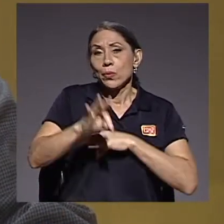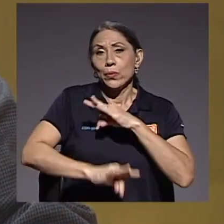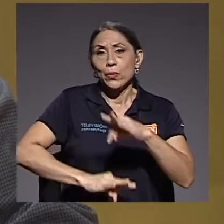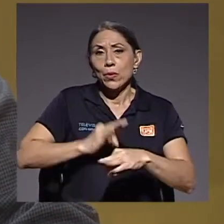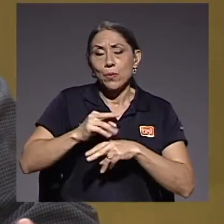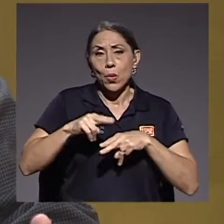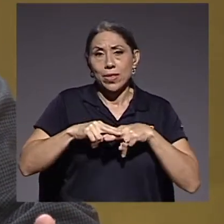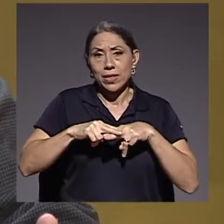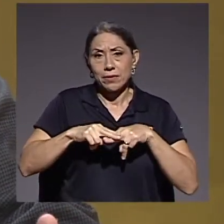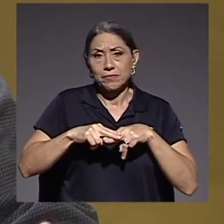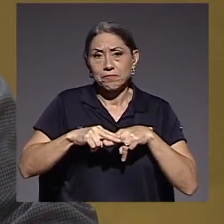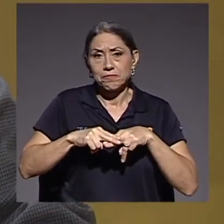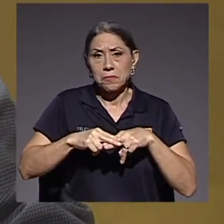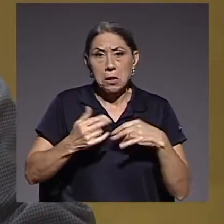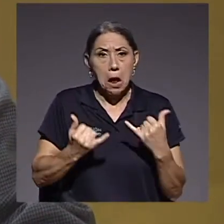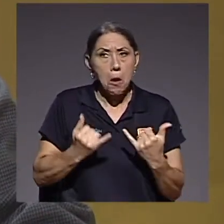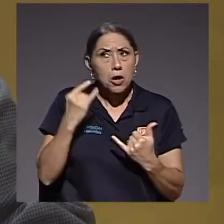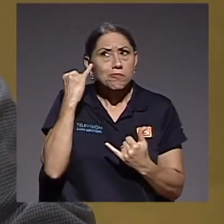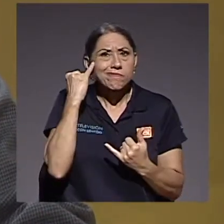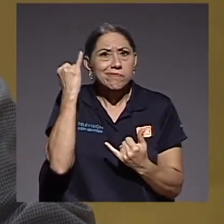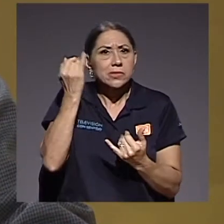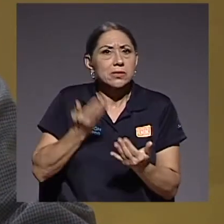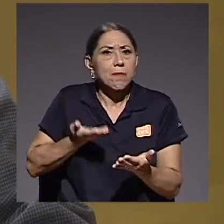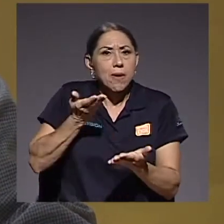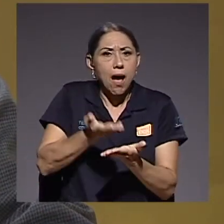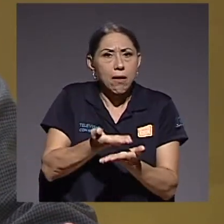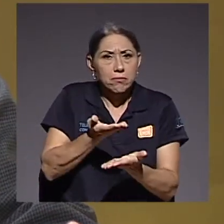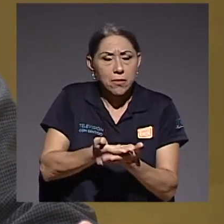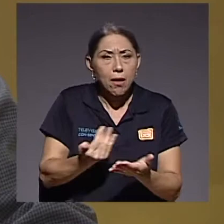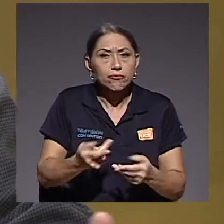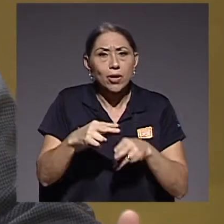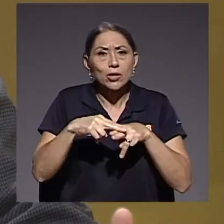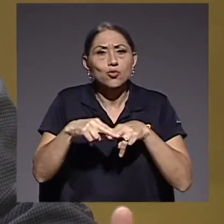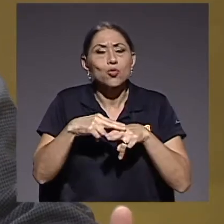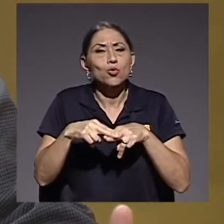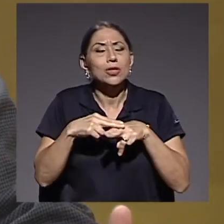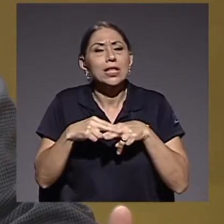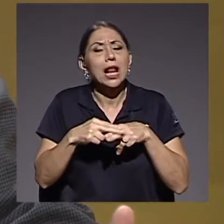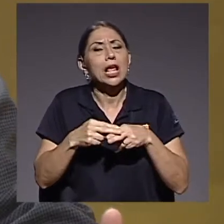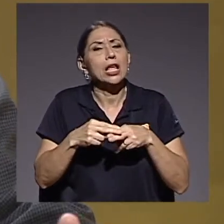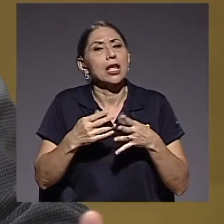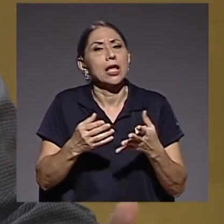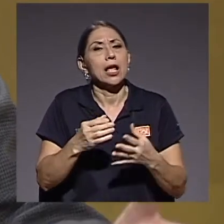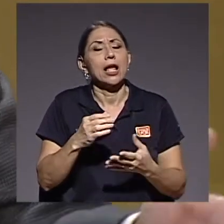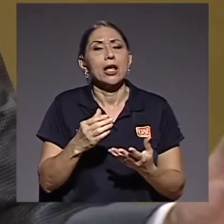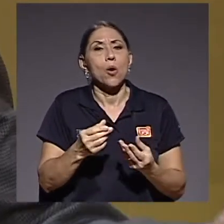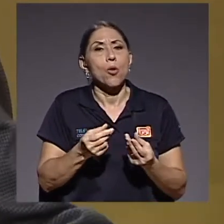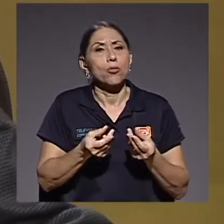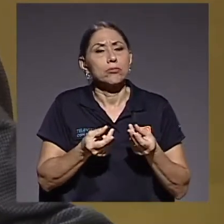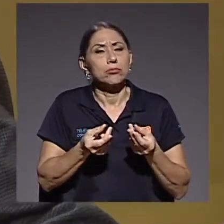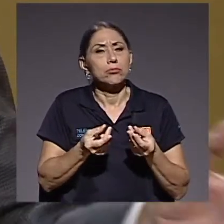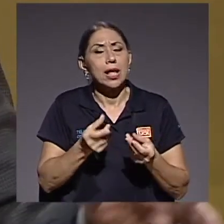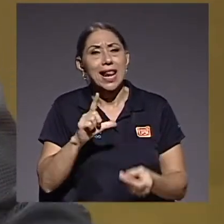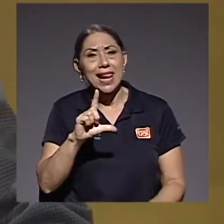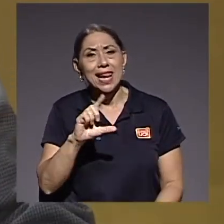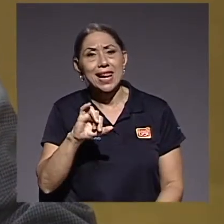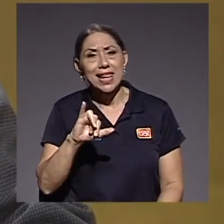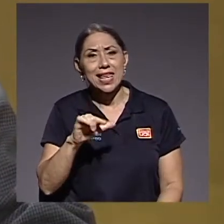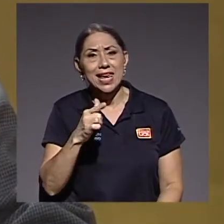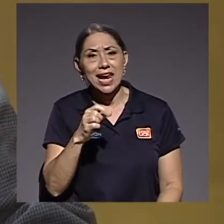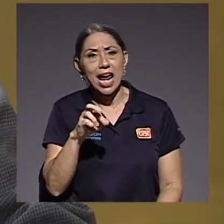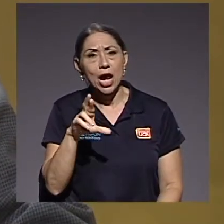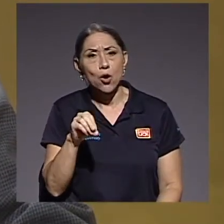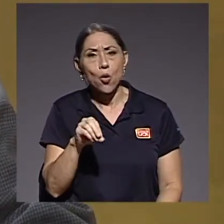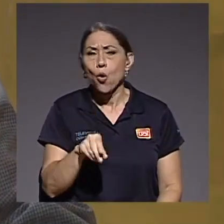el tipo de tren que se está planteando, que es un tren ligero, con respecto a un ¿Se tren refiere usted pesado. al